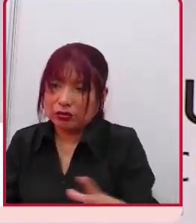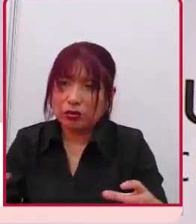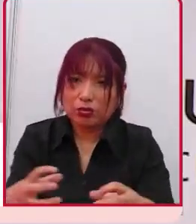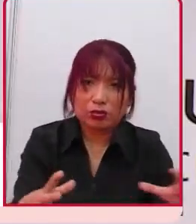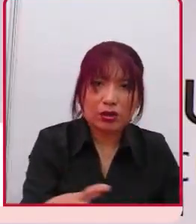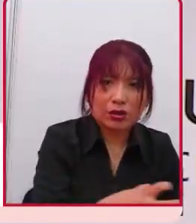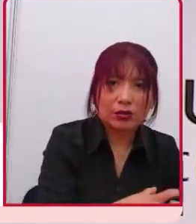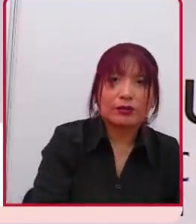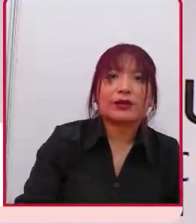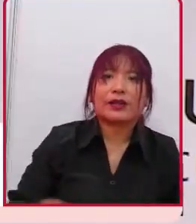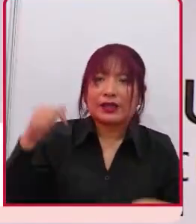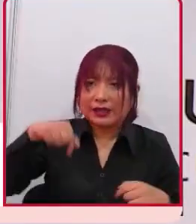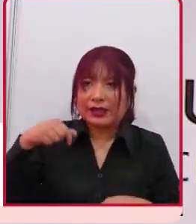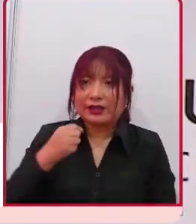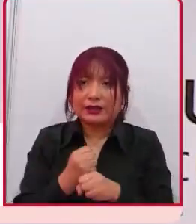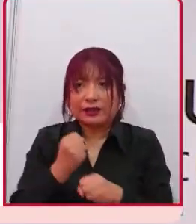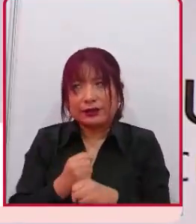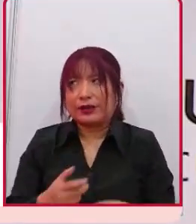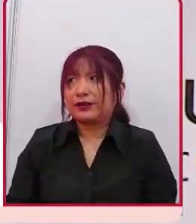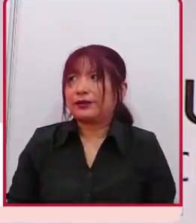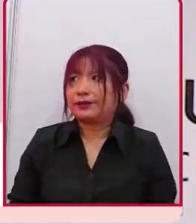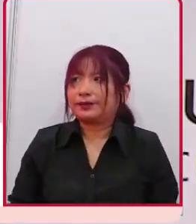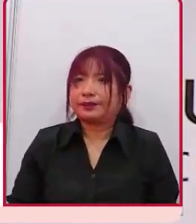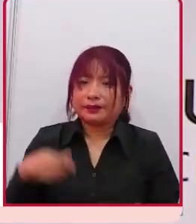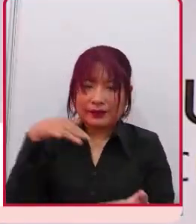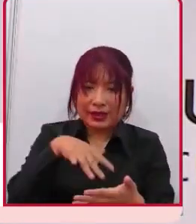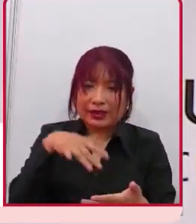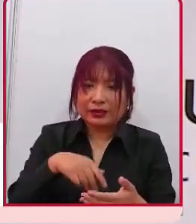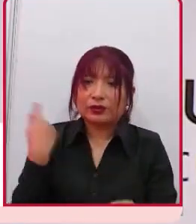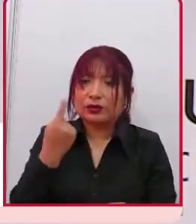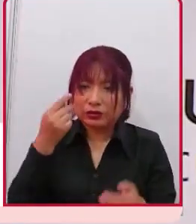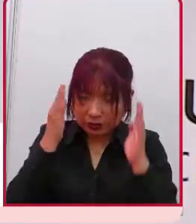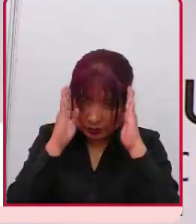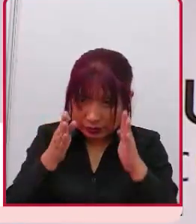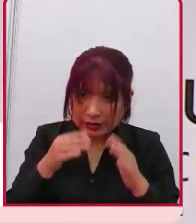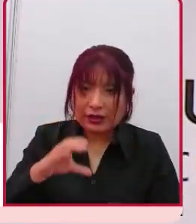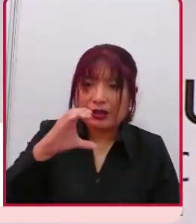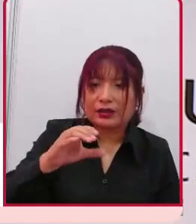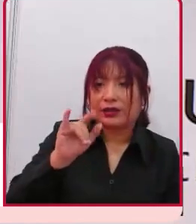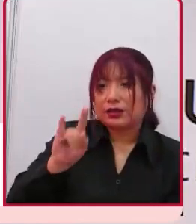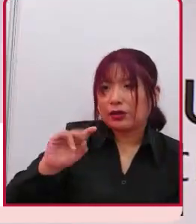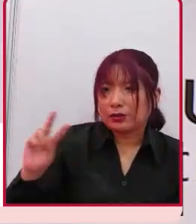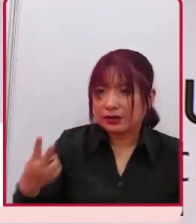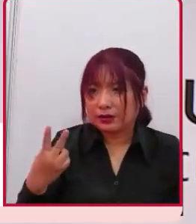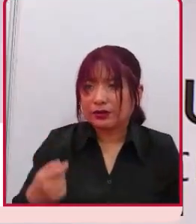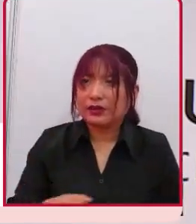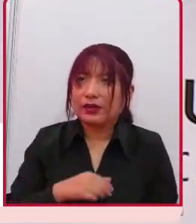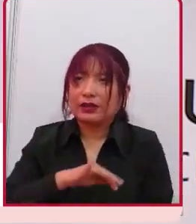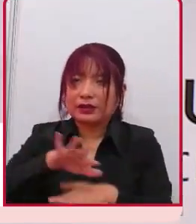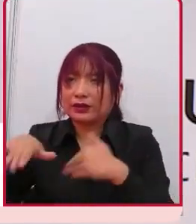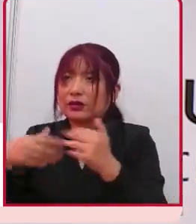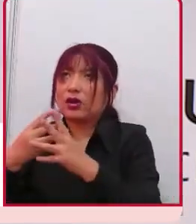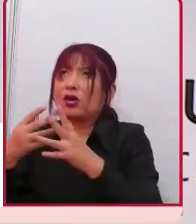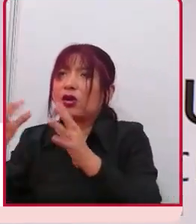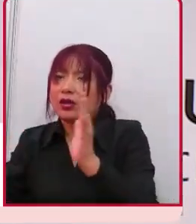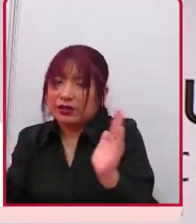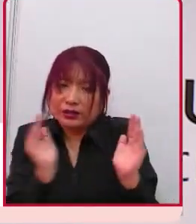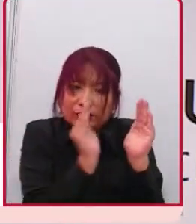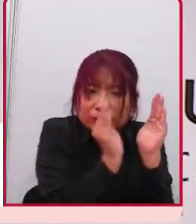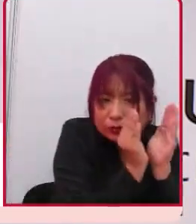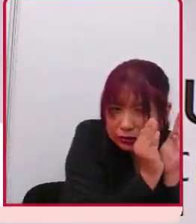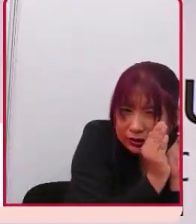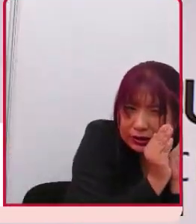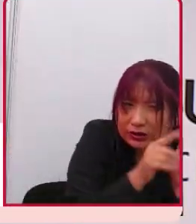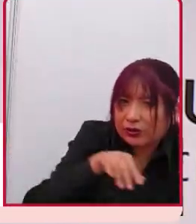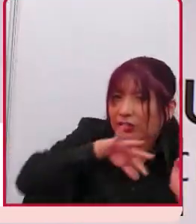de Blue Sky, ¿no? El estudio solamente se enfocó a los cobres secundarios, que es una parte de todo este espacio en blanco que les